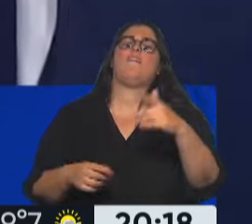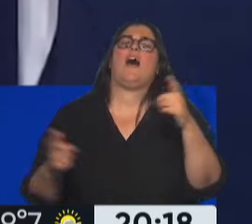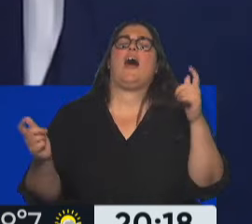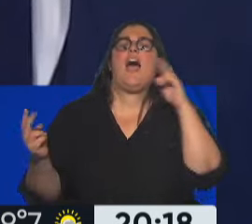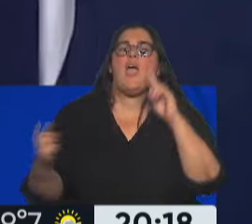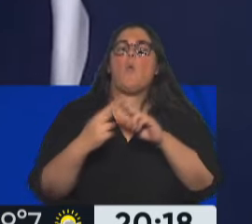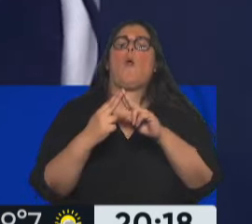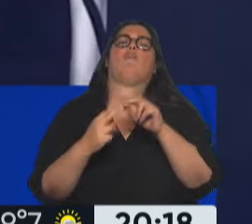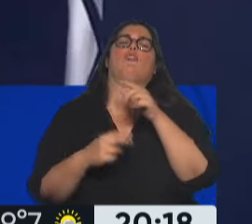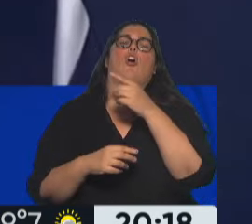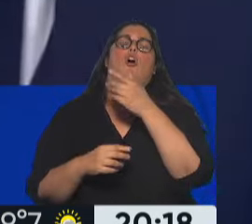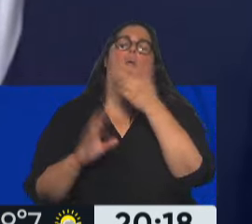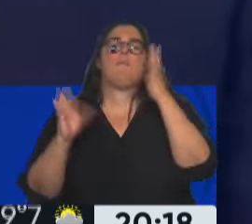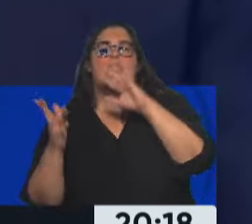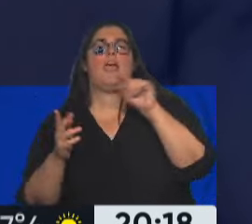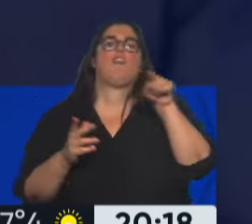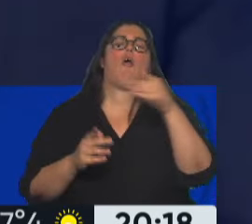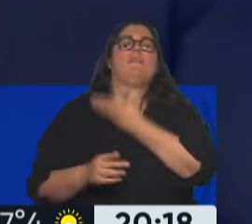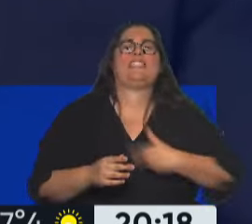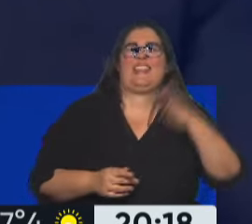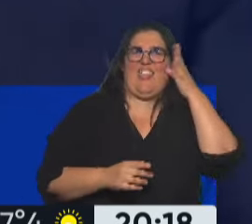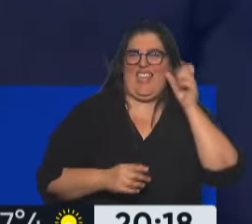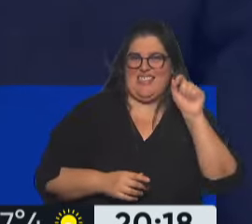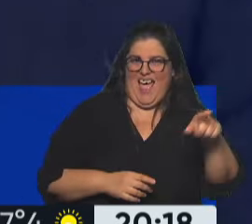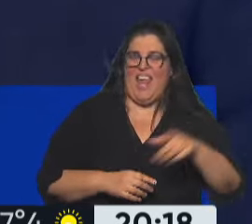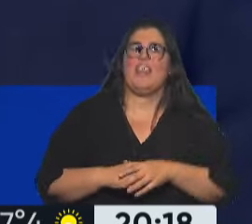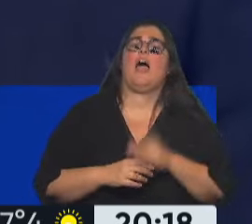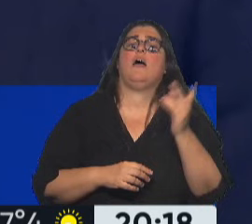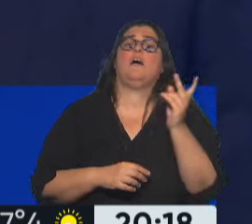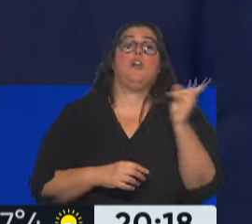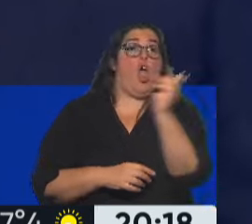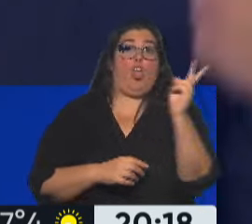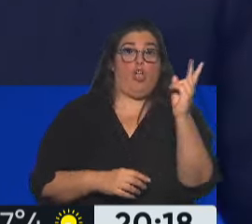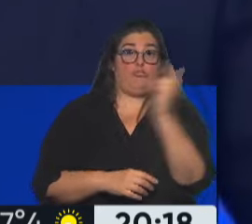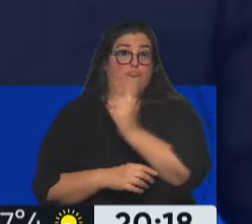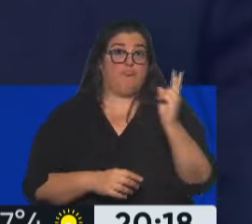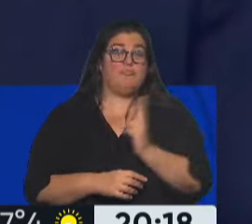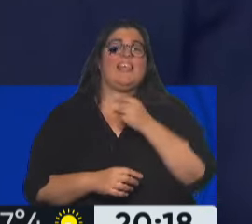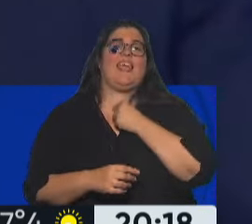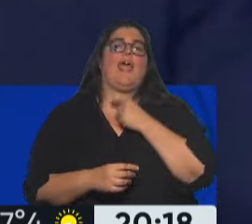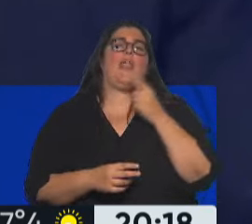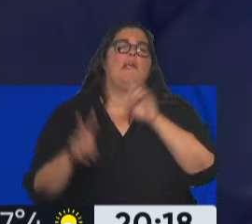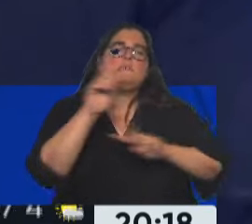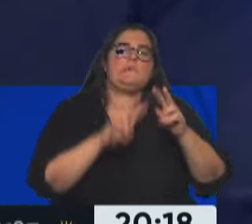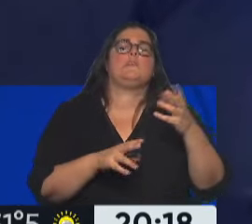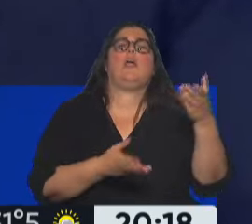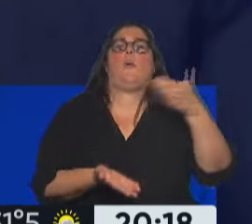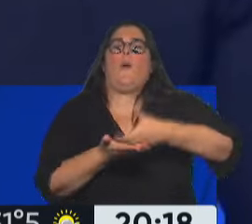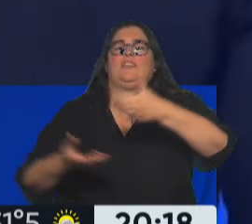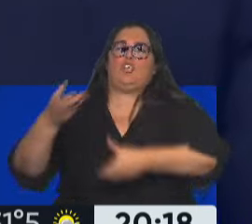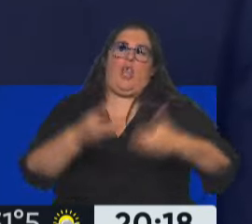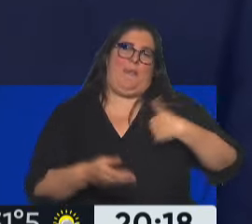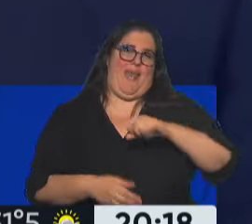Italia, Giorgia Meloni. Con ambos buscará atraer inversores para la República Argentina. Los dos